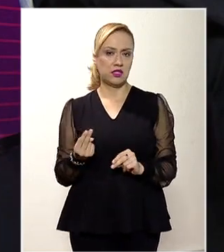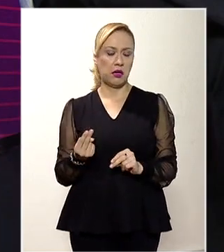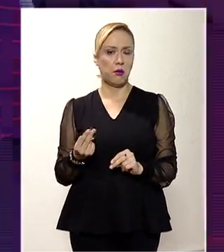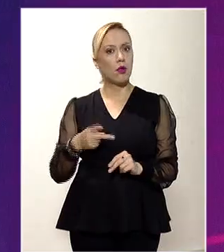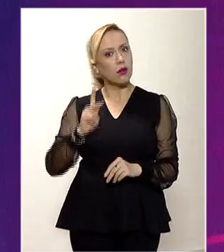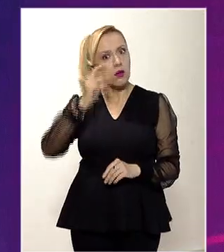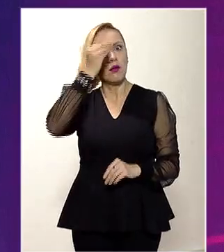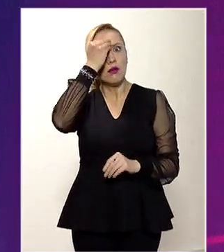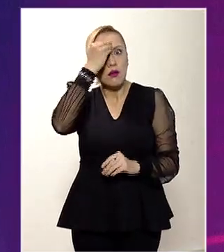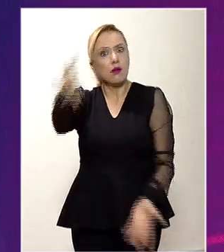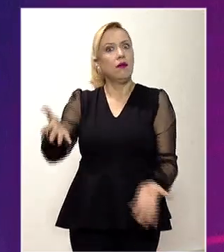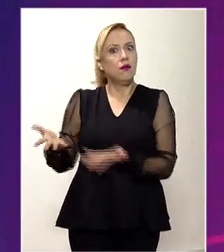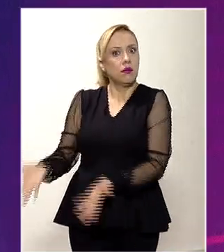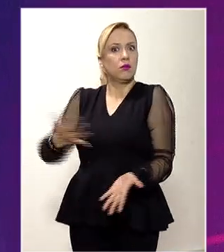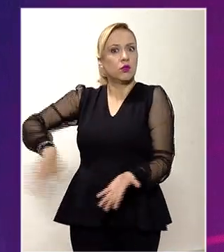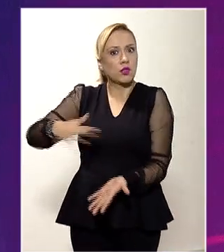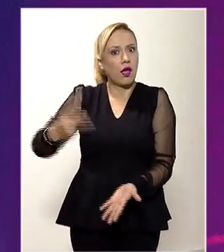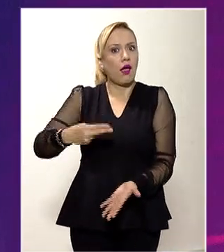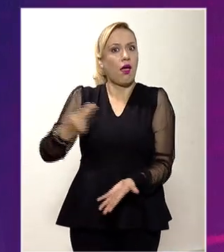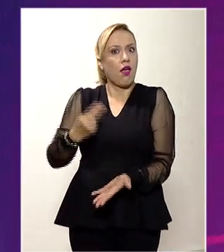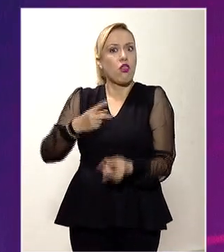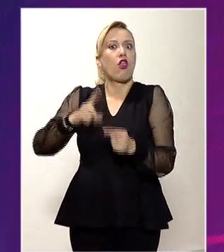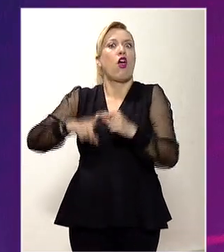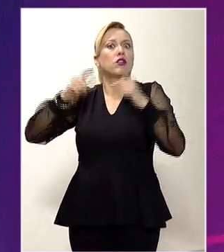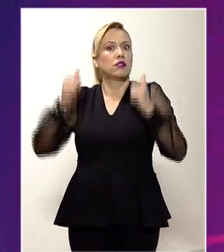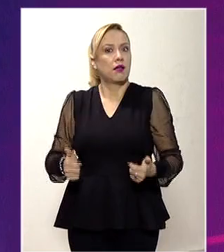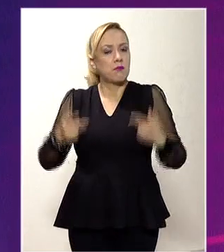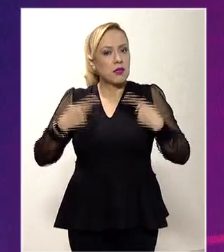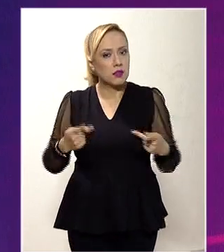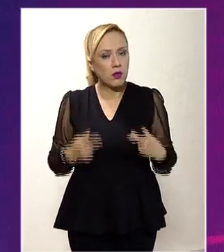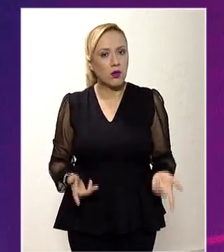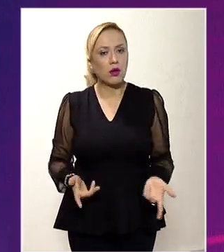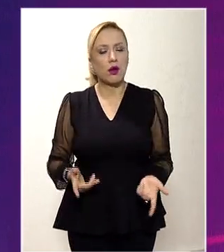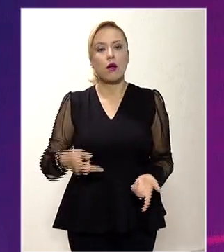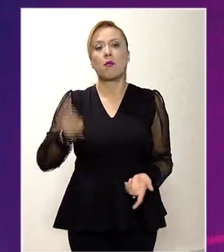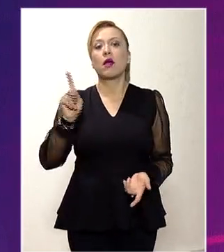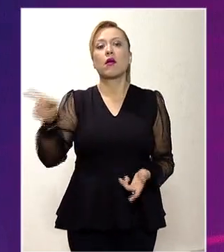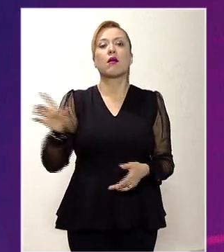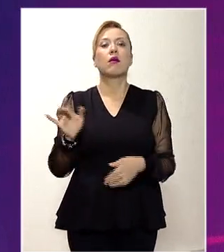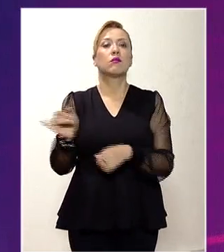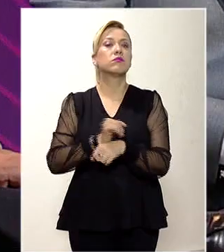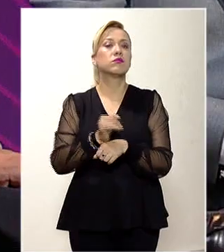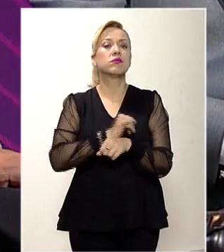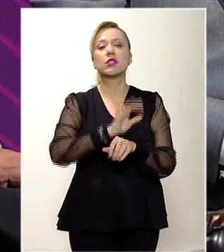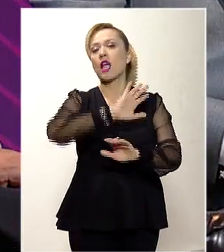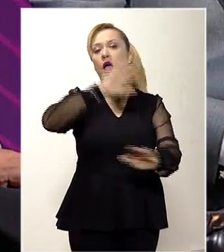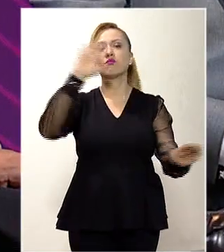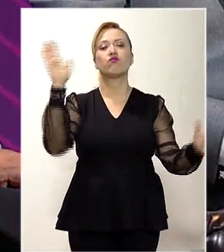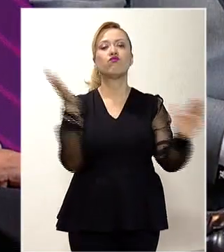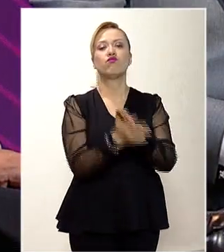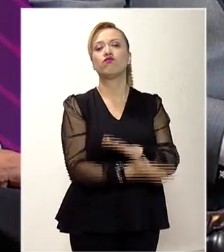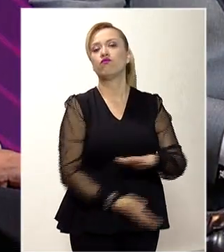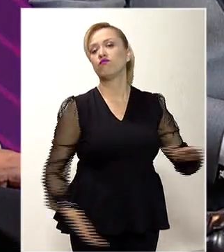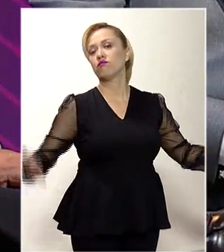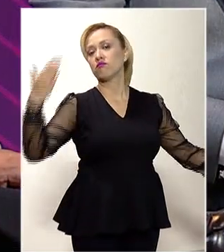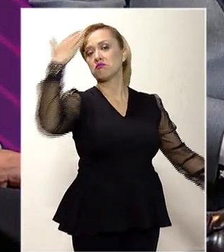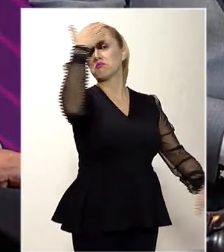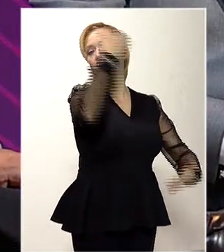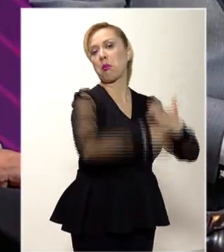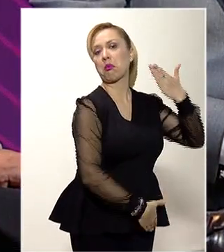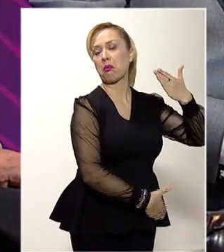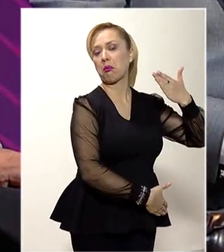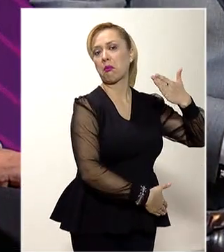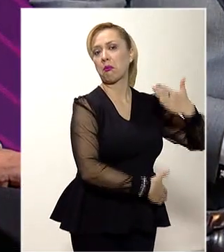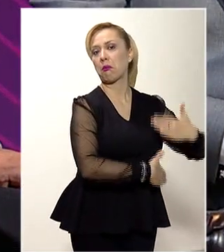hay muchos casos así en este país donde las Procuradurías ya concluyeron su carpeta porque la carpeta se judicializó, o la averiguación en su momento,